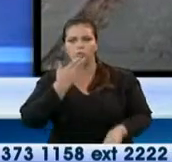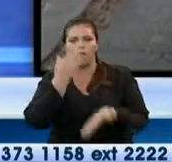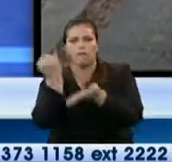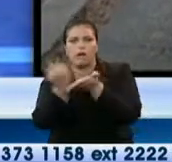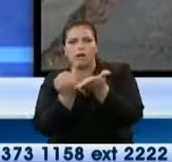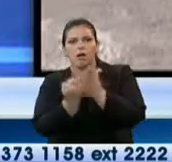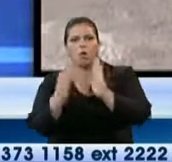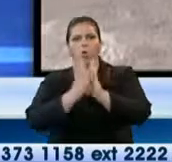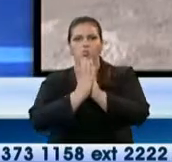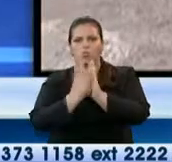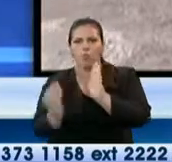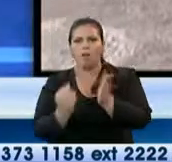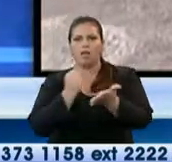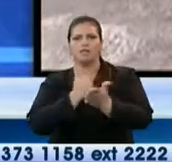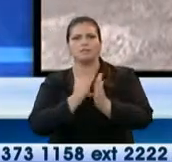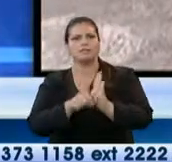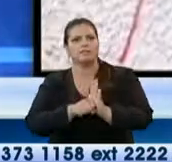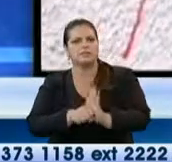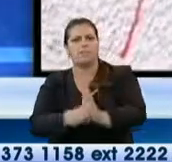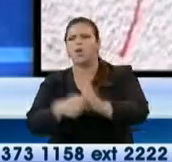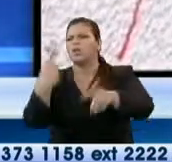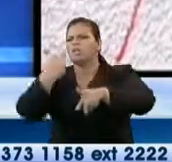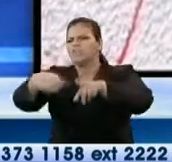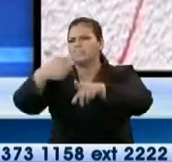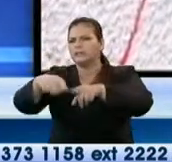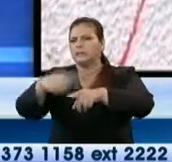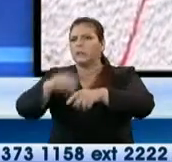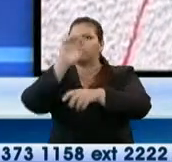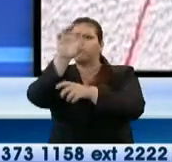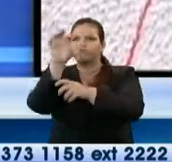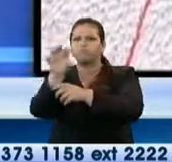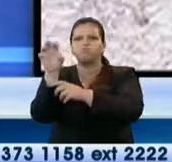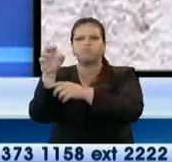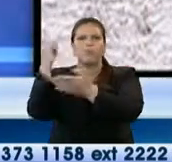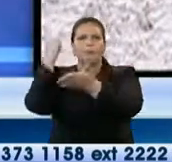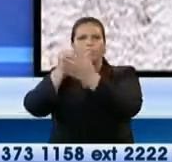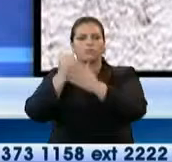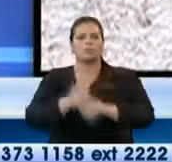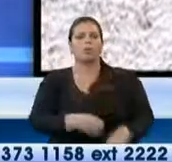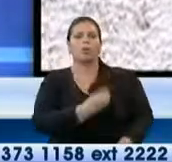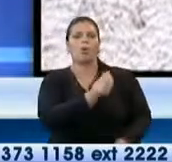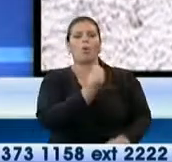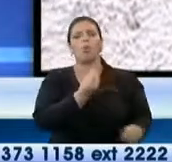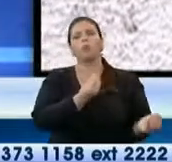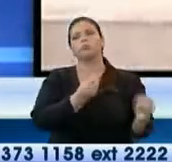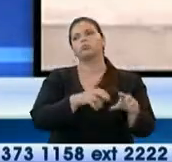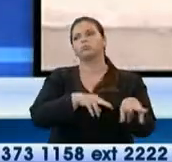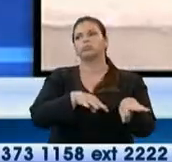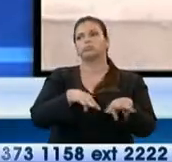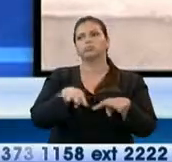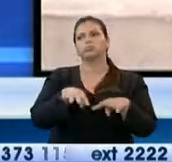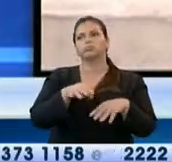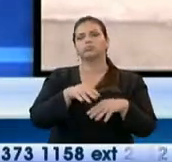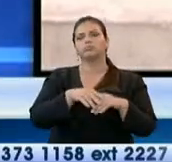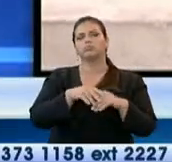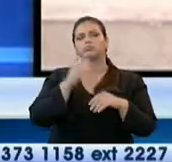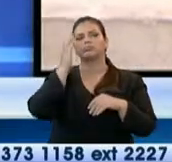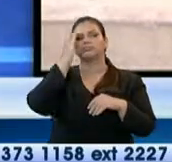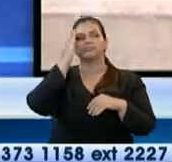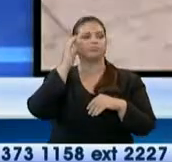y signos que supuestamente ellos están abarcando su territorio, es el sector donde no puede ingresar